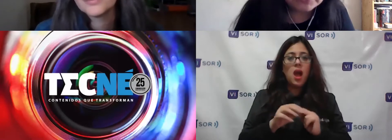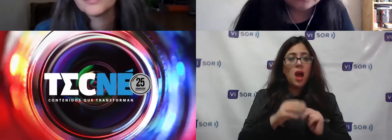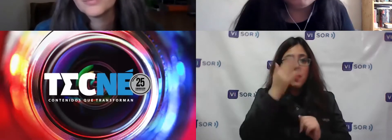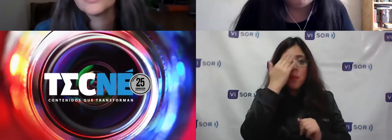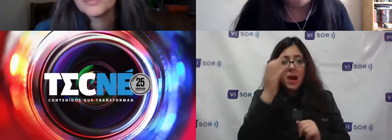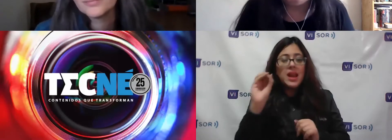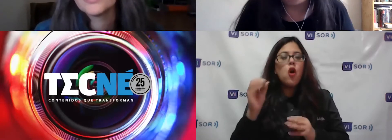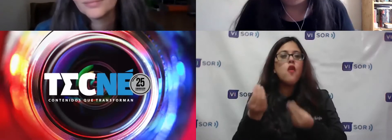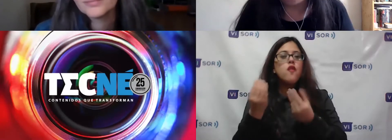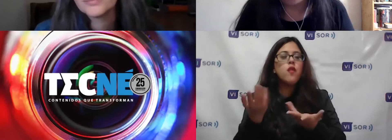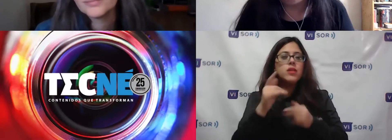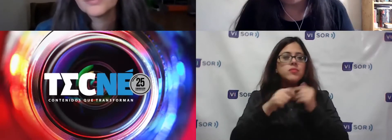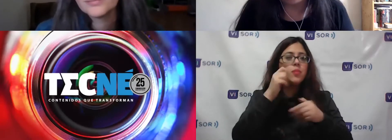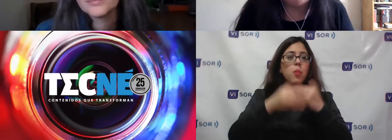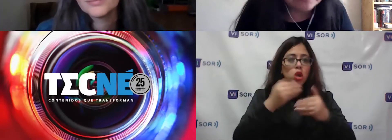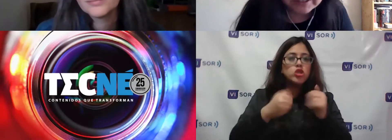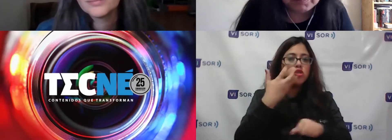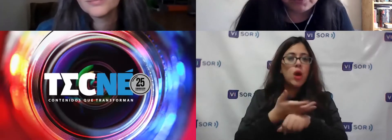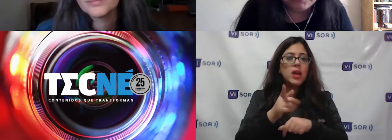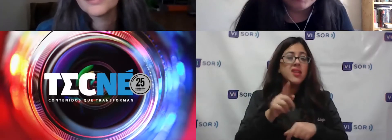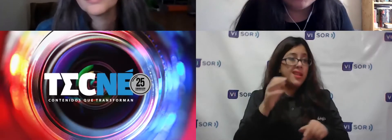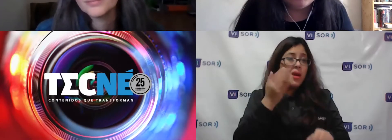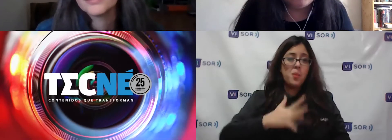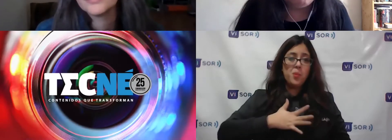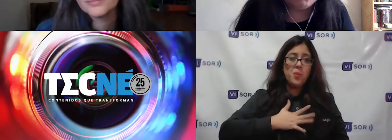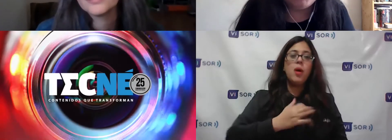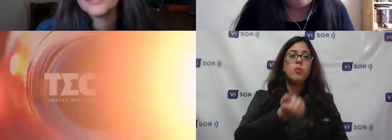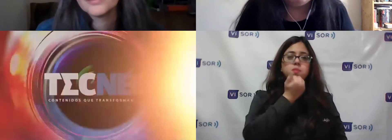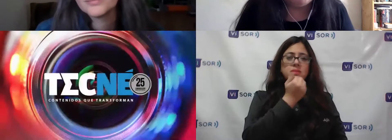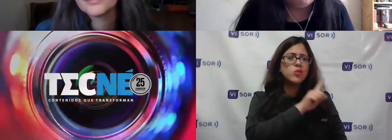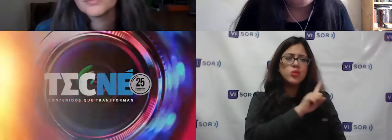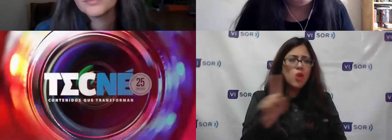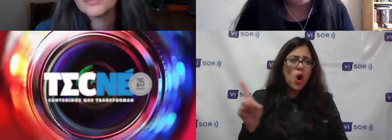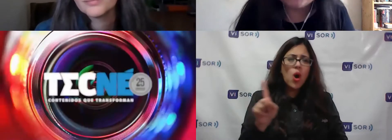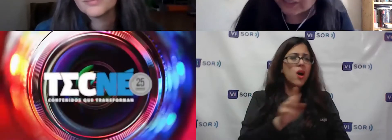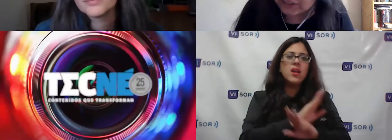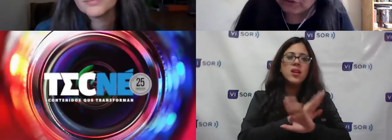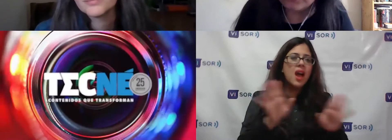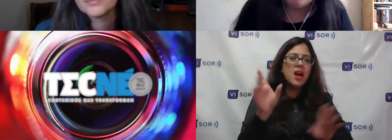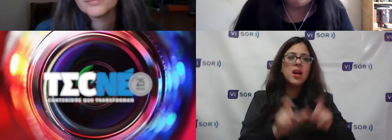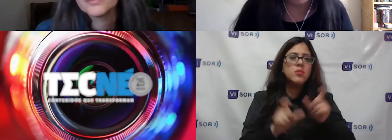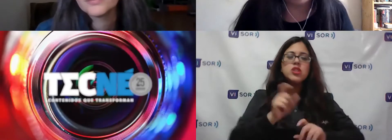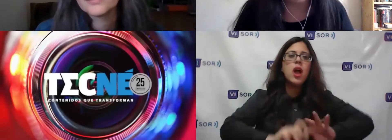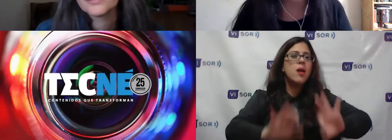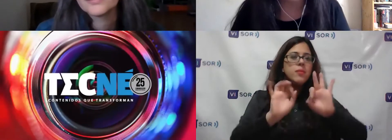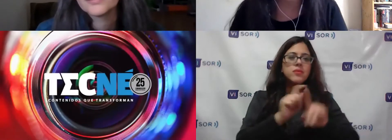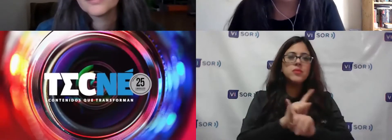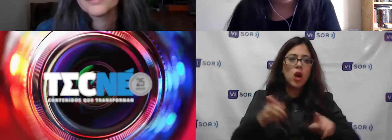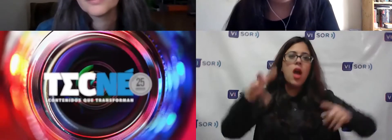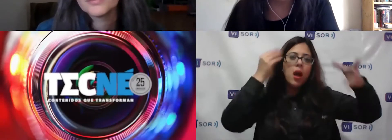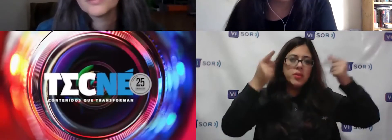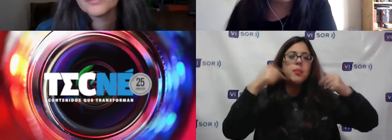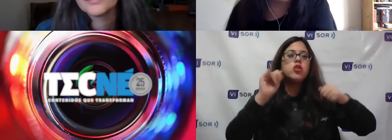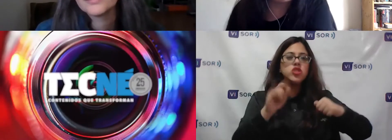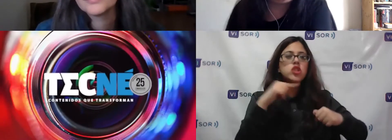procesos no hay que tenerle miedo al equivocarse tampoco nadie es perfecto uno aprende mucho lo que sí creo es que uno tiene que ser consciente